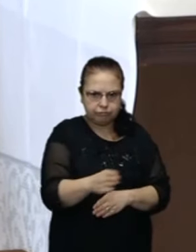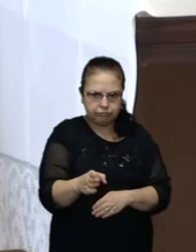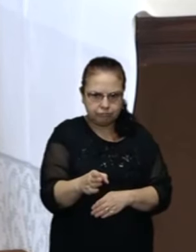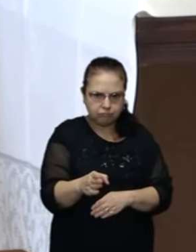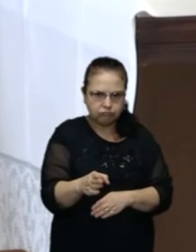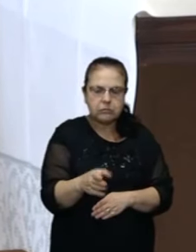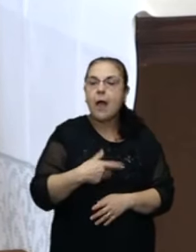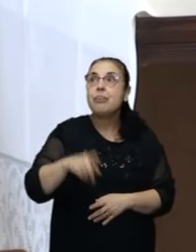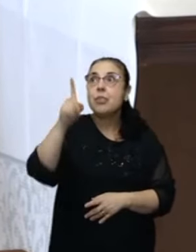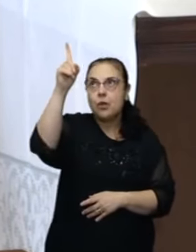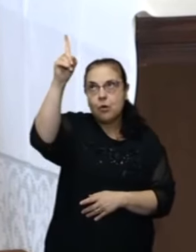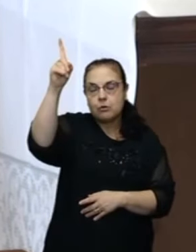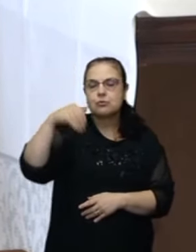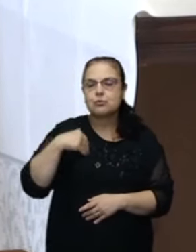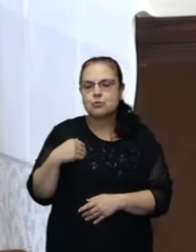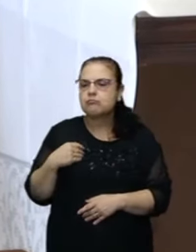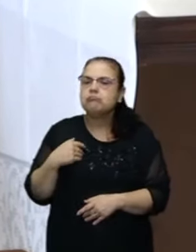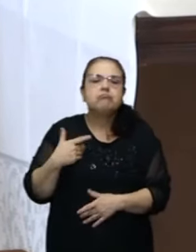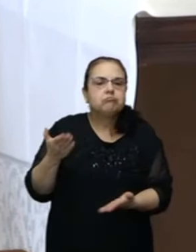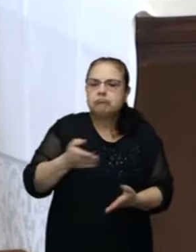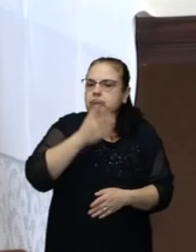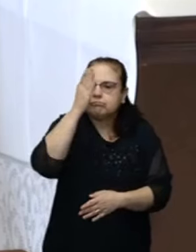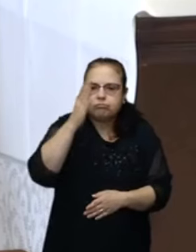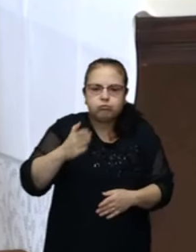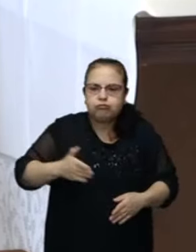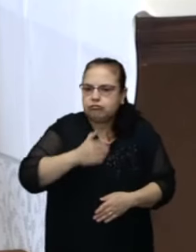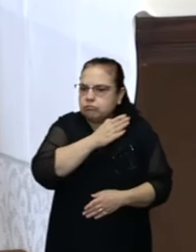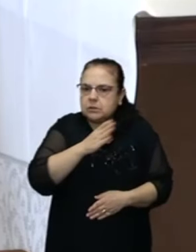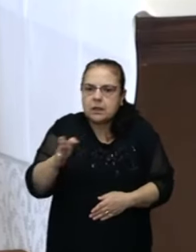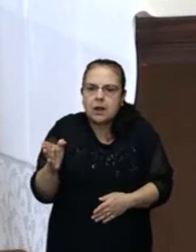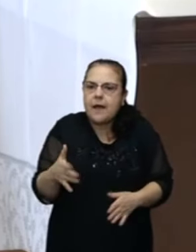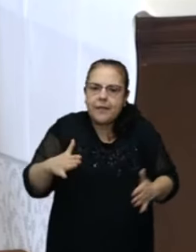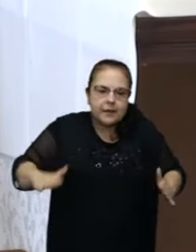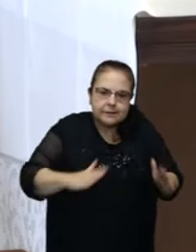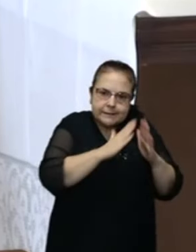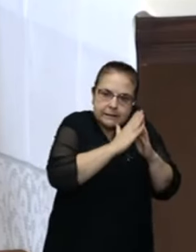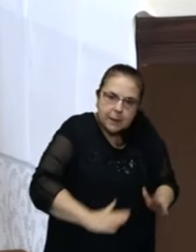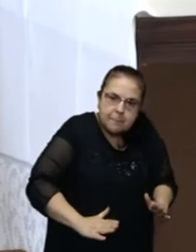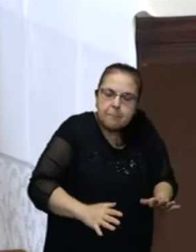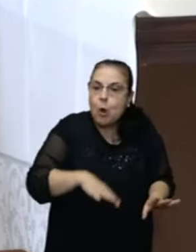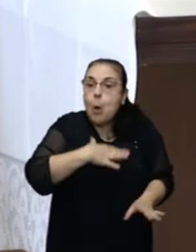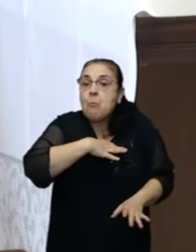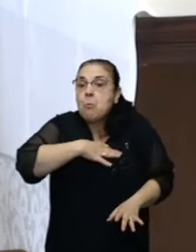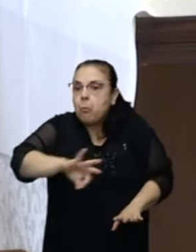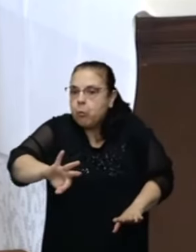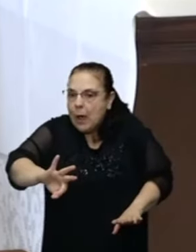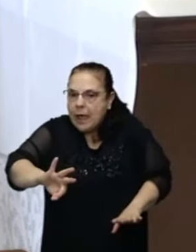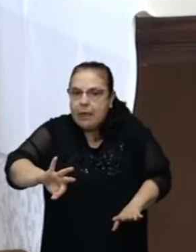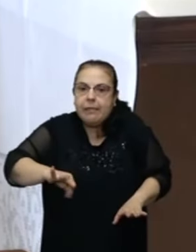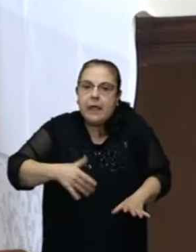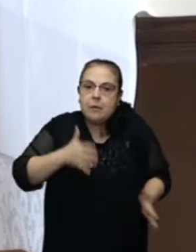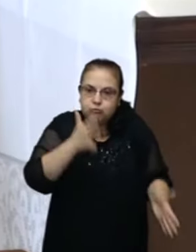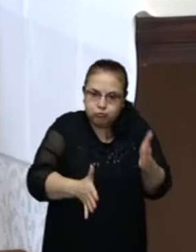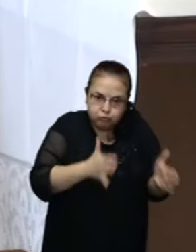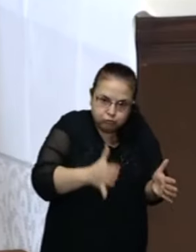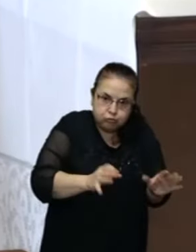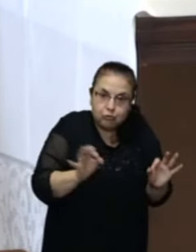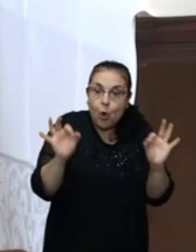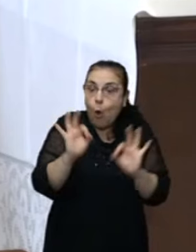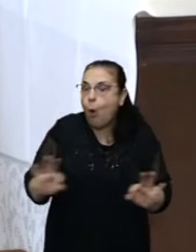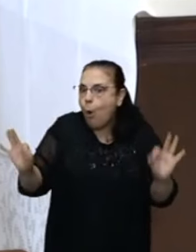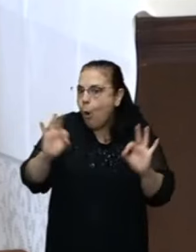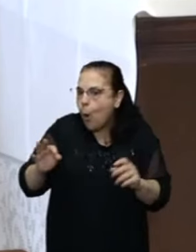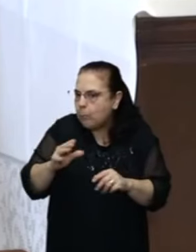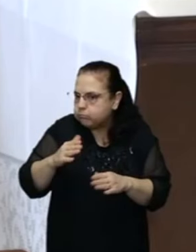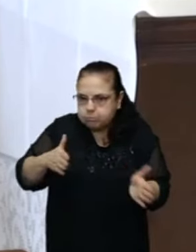Consagrada a Dios, consagrada en el templo, que podría ser temporal o